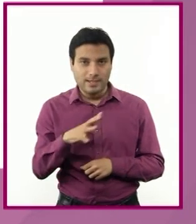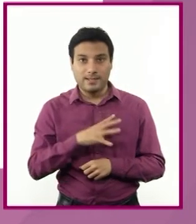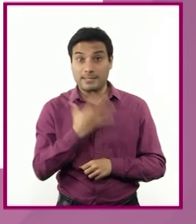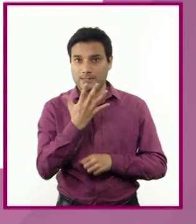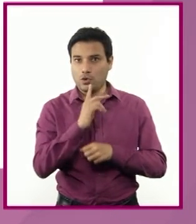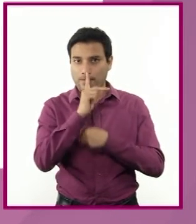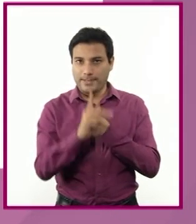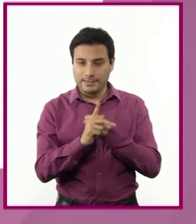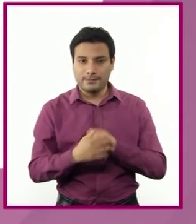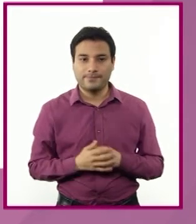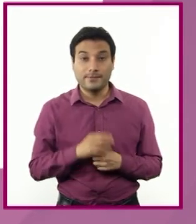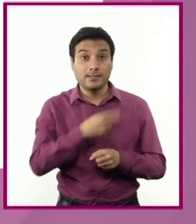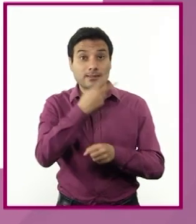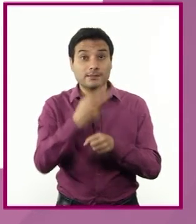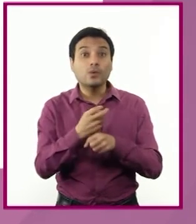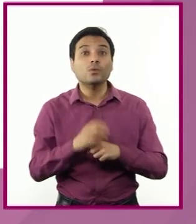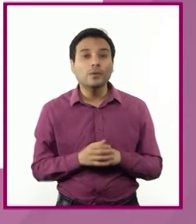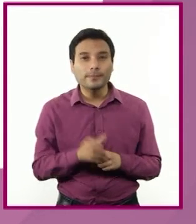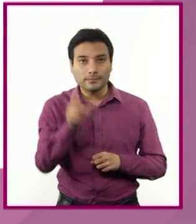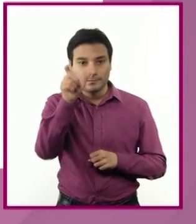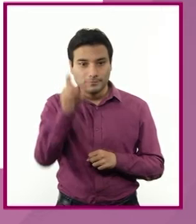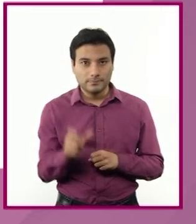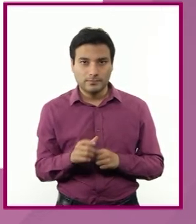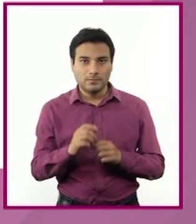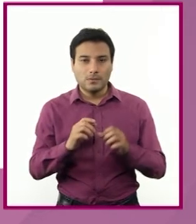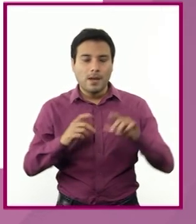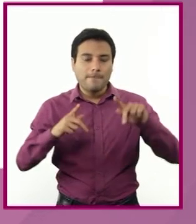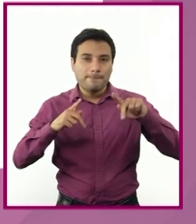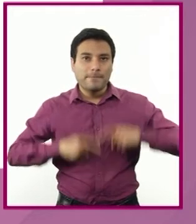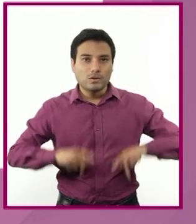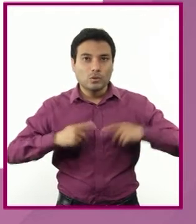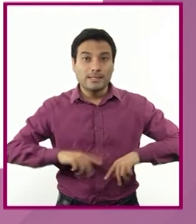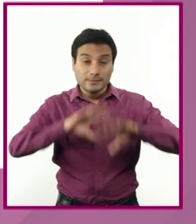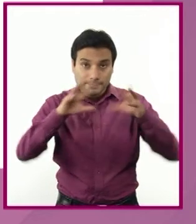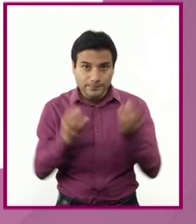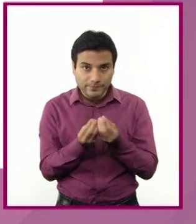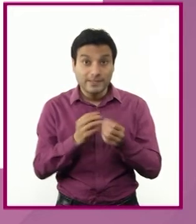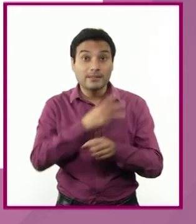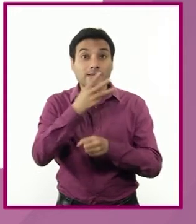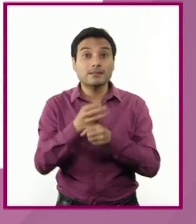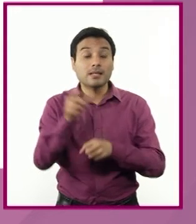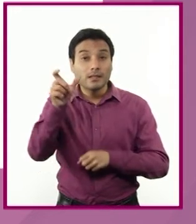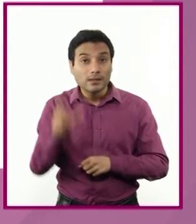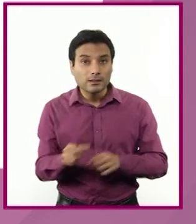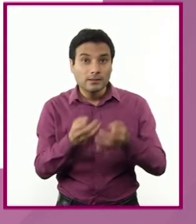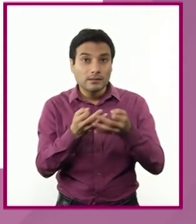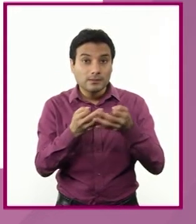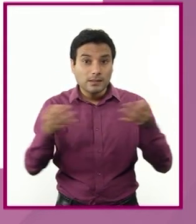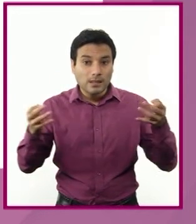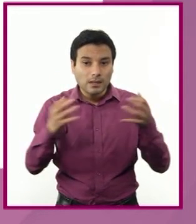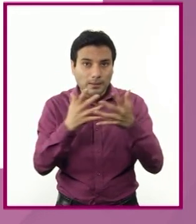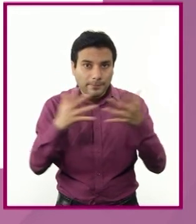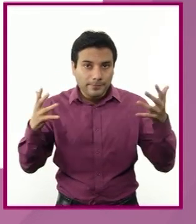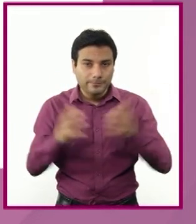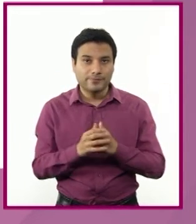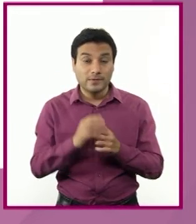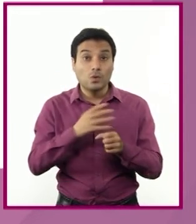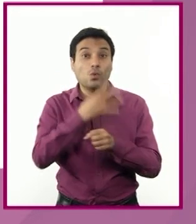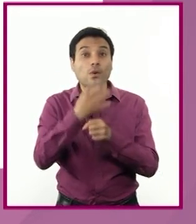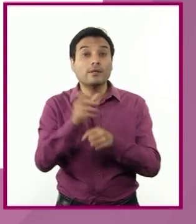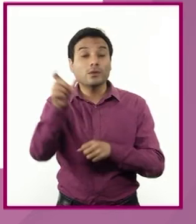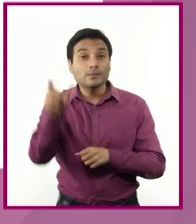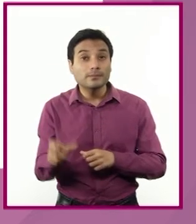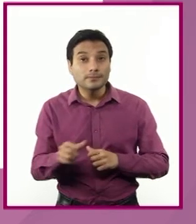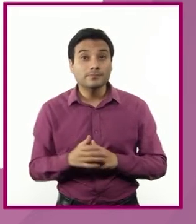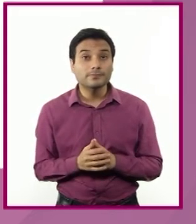países, en la segunda, el total de su población, en la tercera, su extensión territorial y en la cuarta